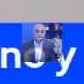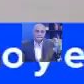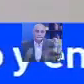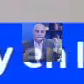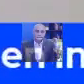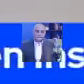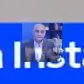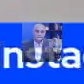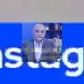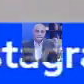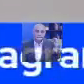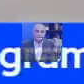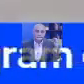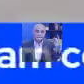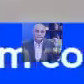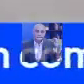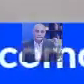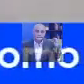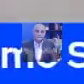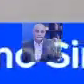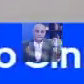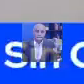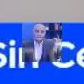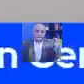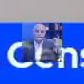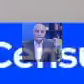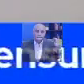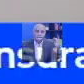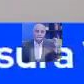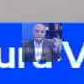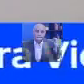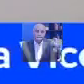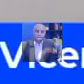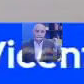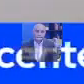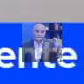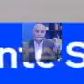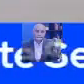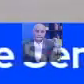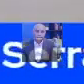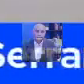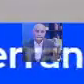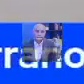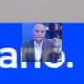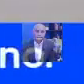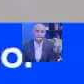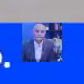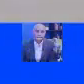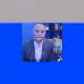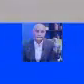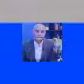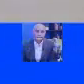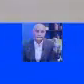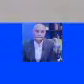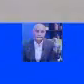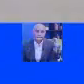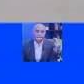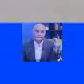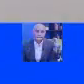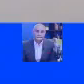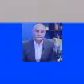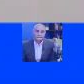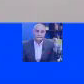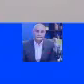legitimar golpes de Estado, desestabilizaciones, campañas en contra de gobiernos democráticamente electos. Y yo creo que por ahí tenemos que